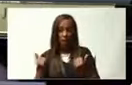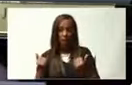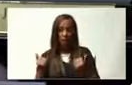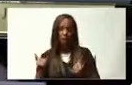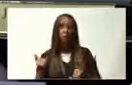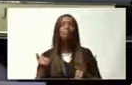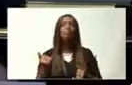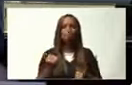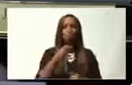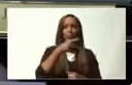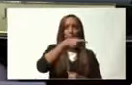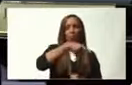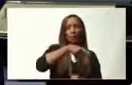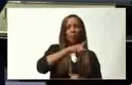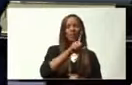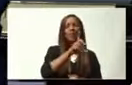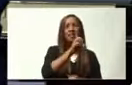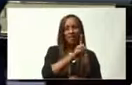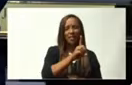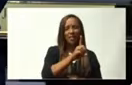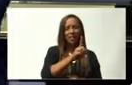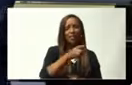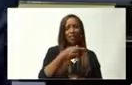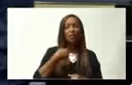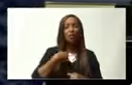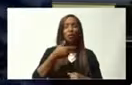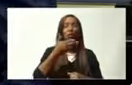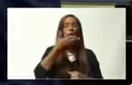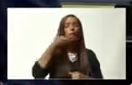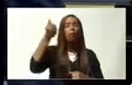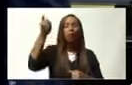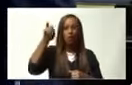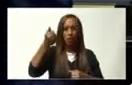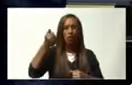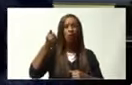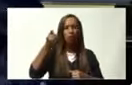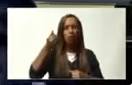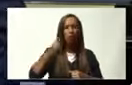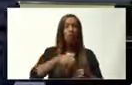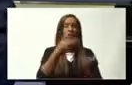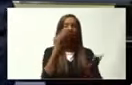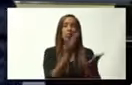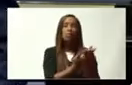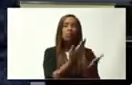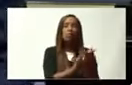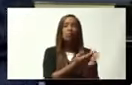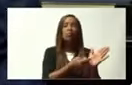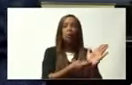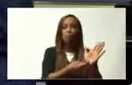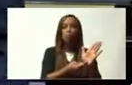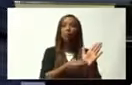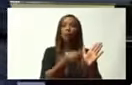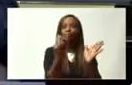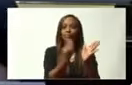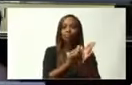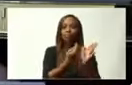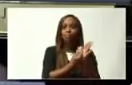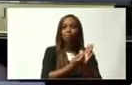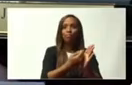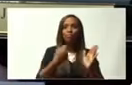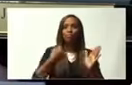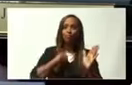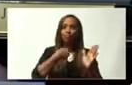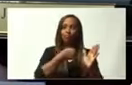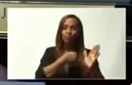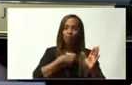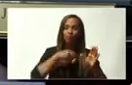que el gobierno del PRM. Y aquí están los datos, y que me desmientan, y lo voy a servir a los grupos de WhatsApp. Nosotros,